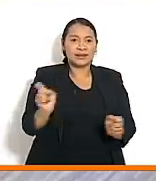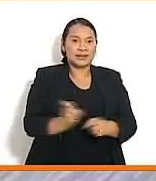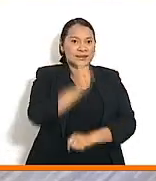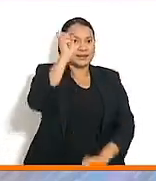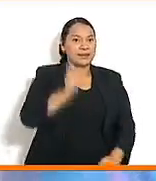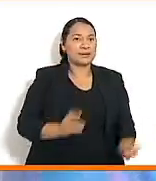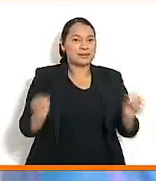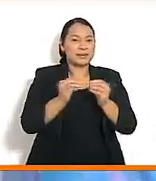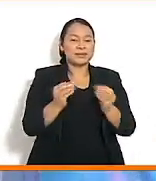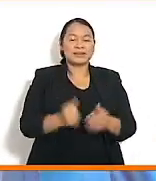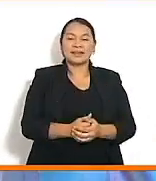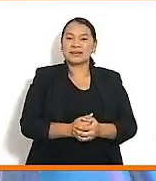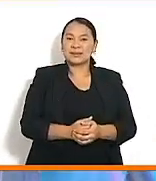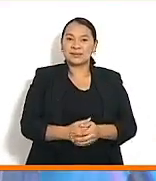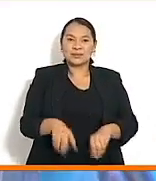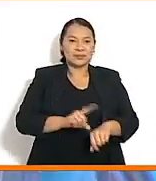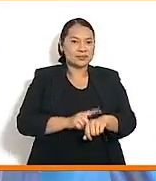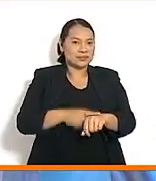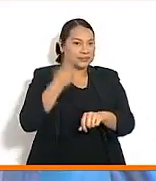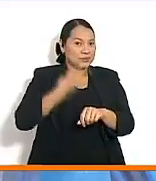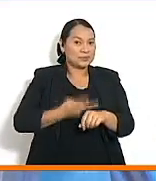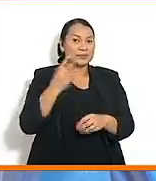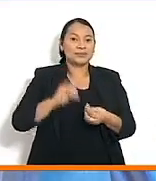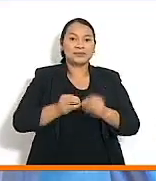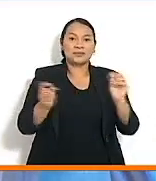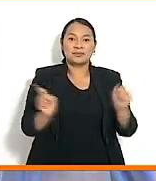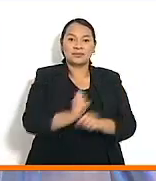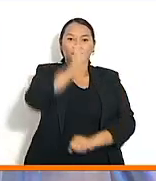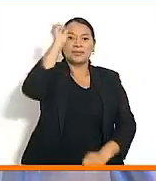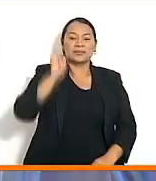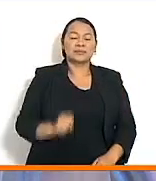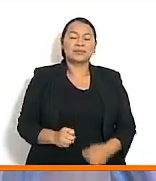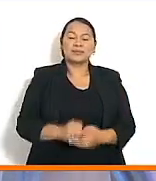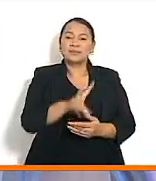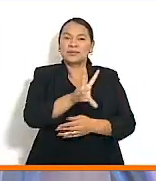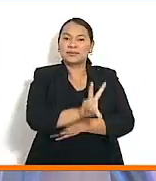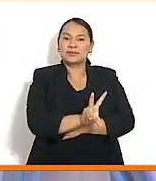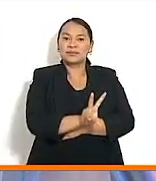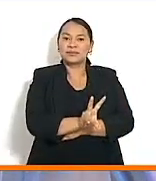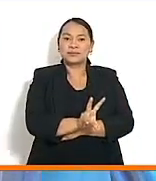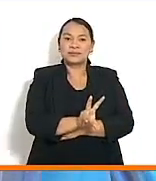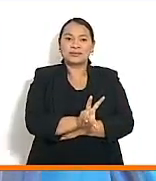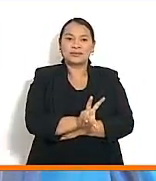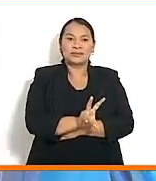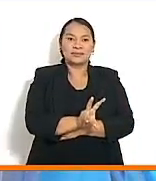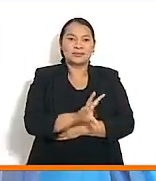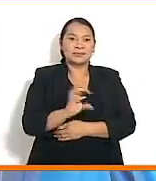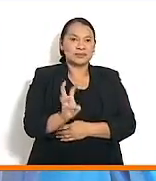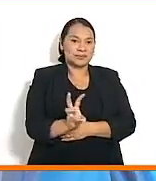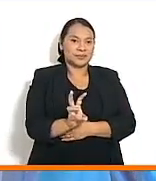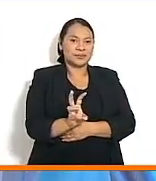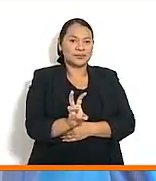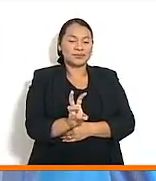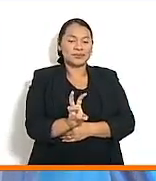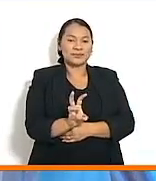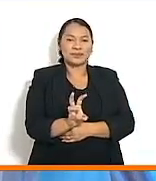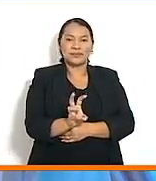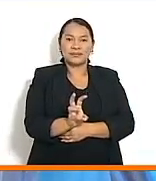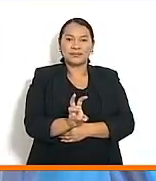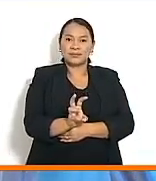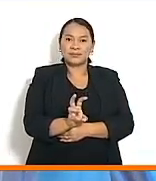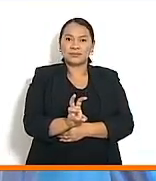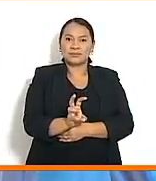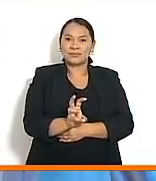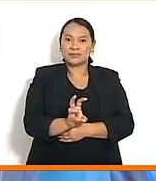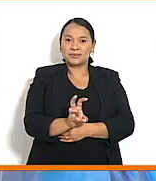más. Viene tu primer dígito y este es el 7. Segundo dígito. Este es el 6. Tercer y decisivo